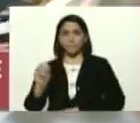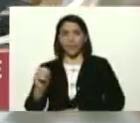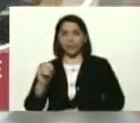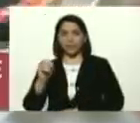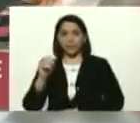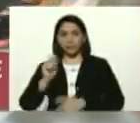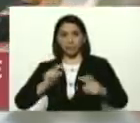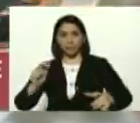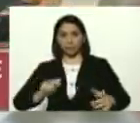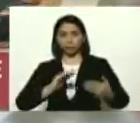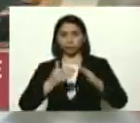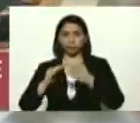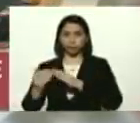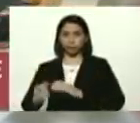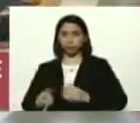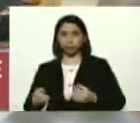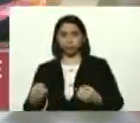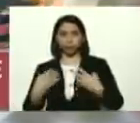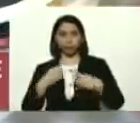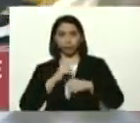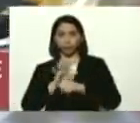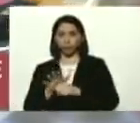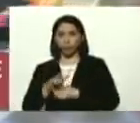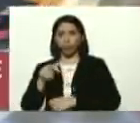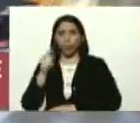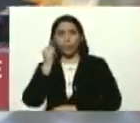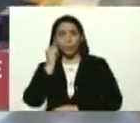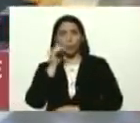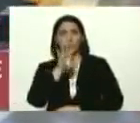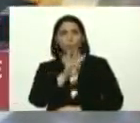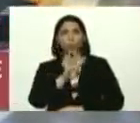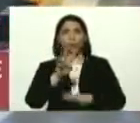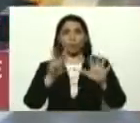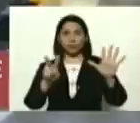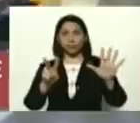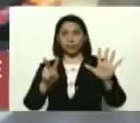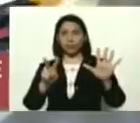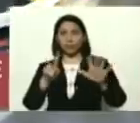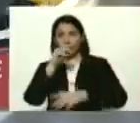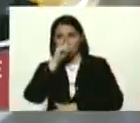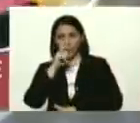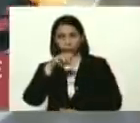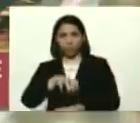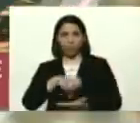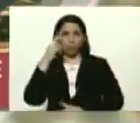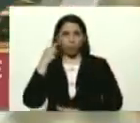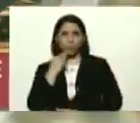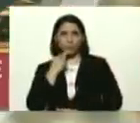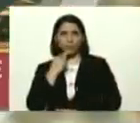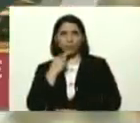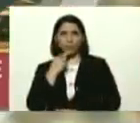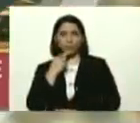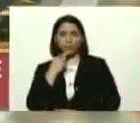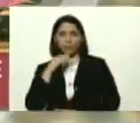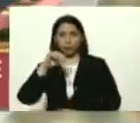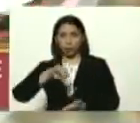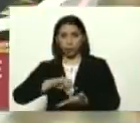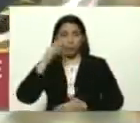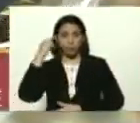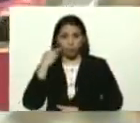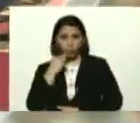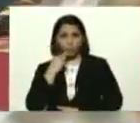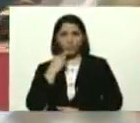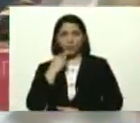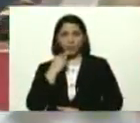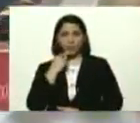día de hoy que registra Venezuela, es una mujer de 47 años del estado Bolívar, de Ciudad Bolívar.